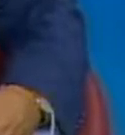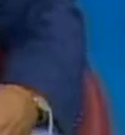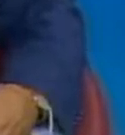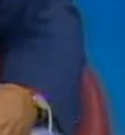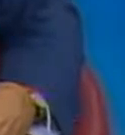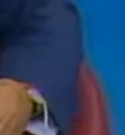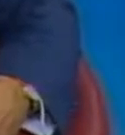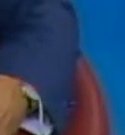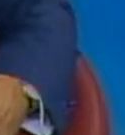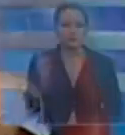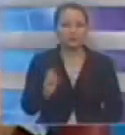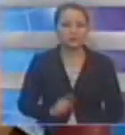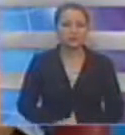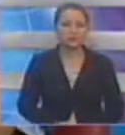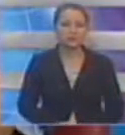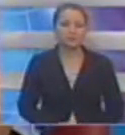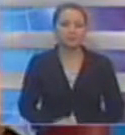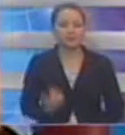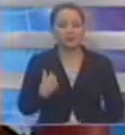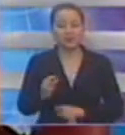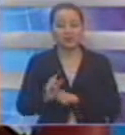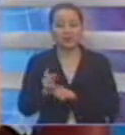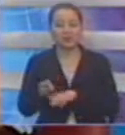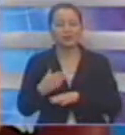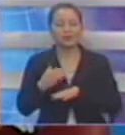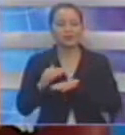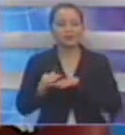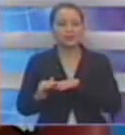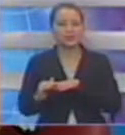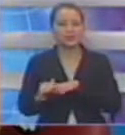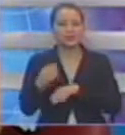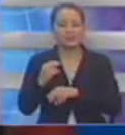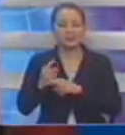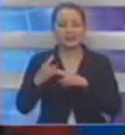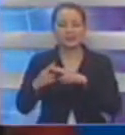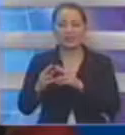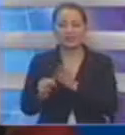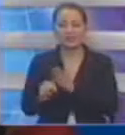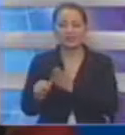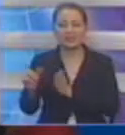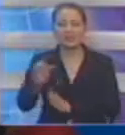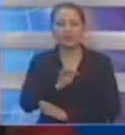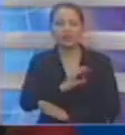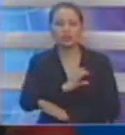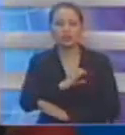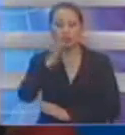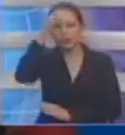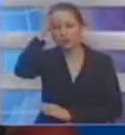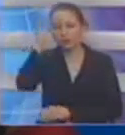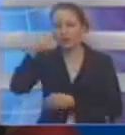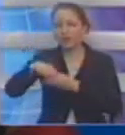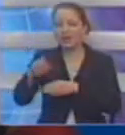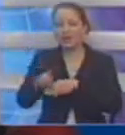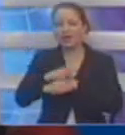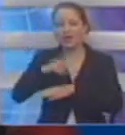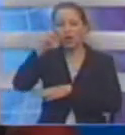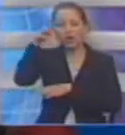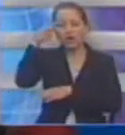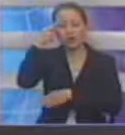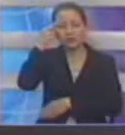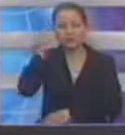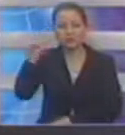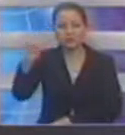7 de la mañana, 17 minutos. Nuestro siguiente invitado es el ex ministro de Cultura de Chile en el gobierno de Sebastián Piñera y también ha